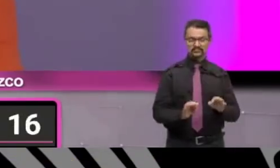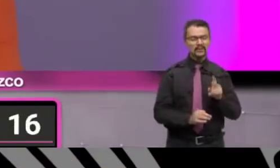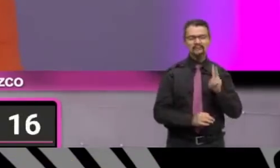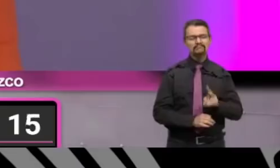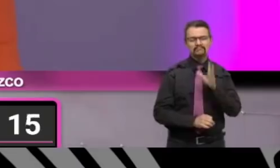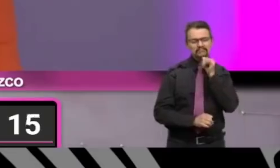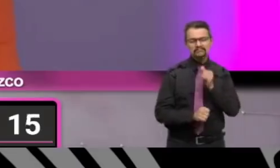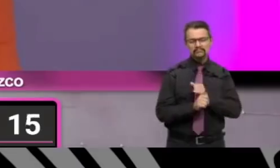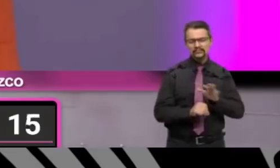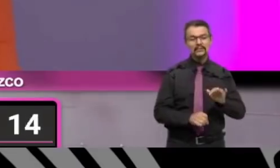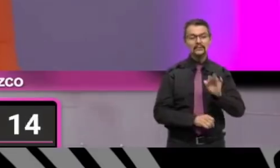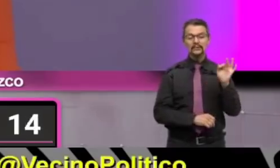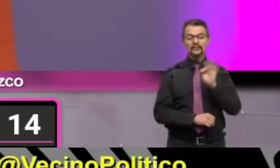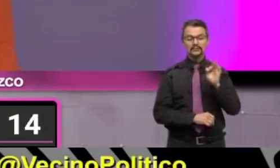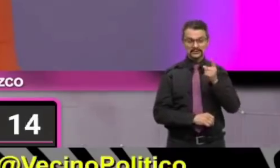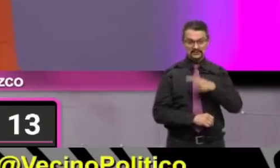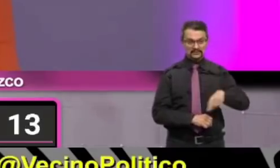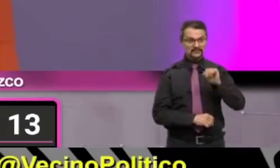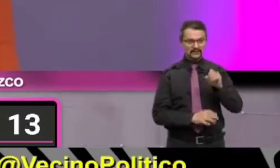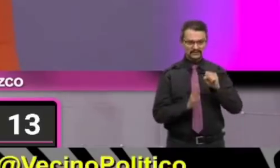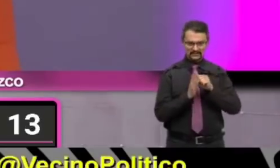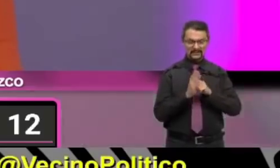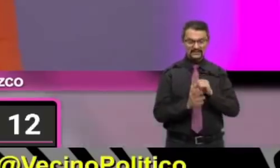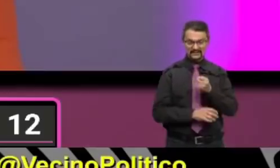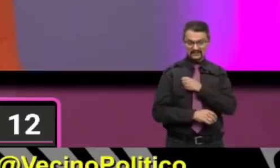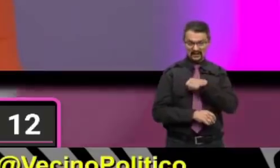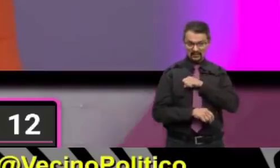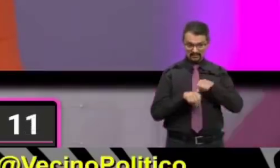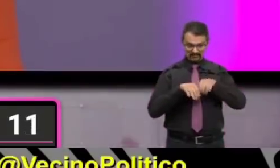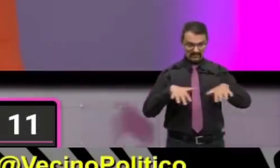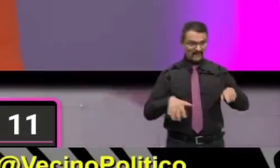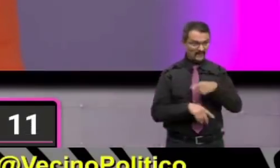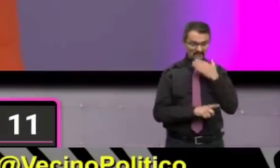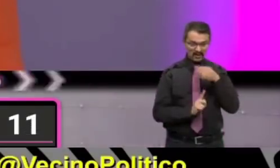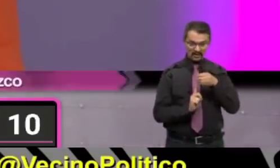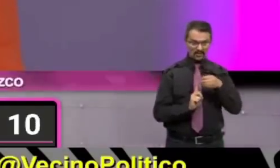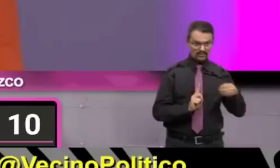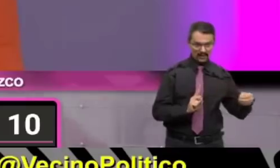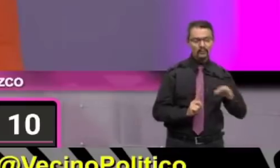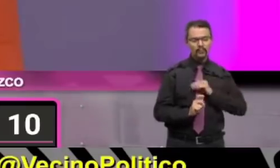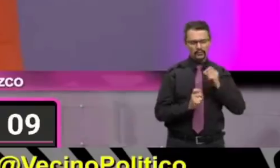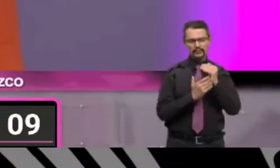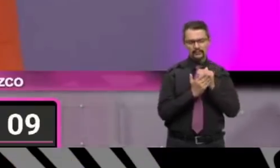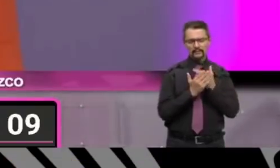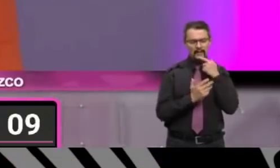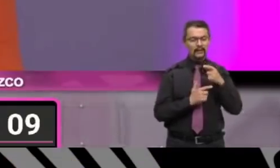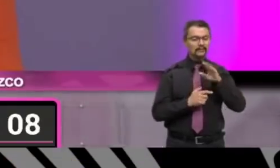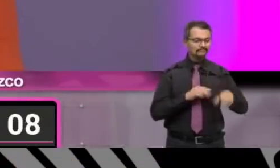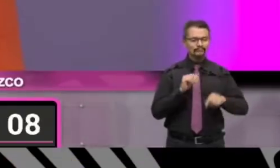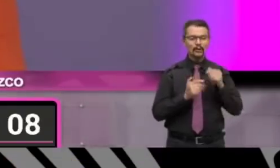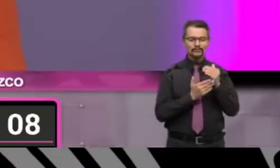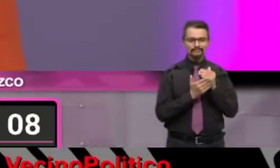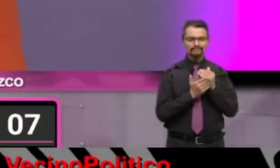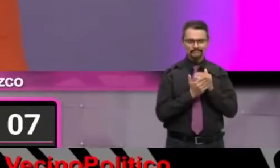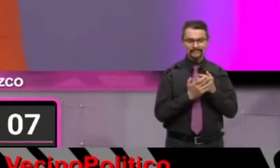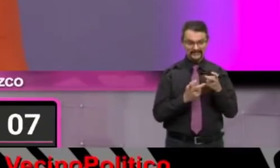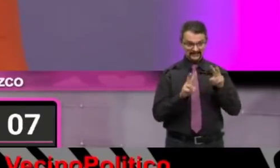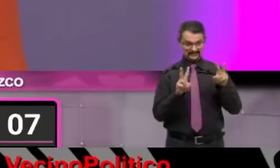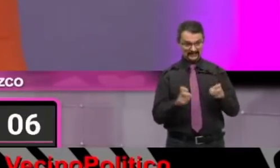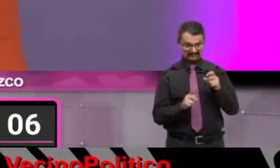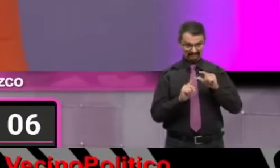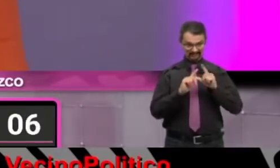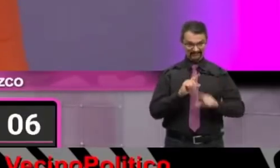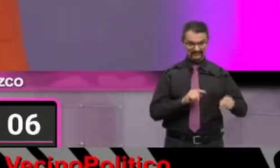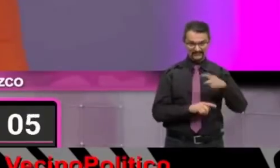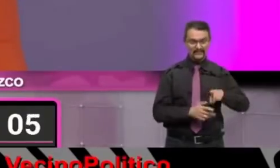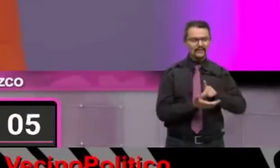desmantelado nuestro sistema de salud, tal vez se habrían enfrentado de mejor manera. Y bueno, volviendo al tema de que somos un país de libertades, desgraciadamente, en ese país,